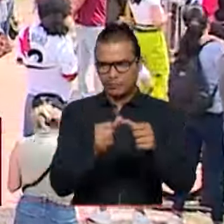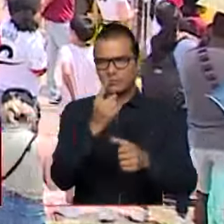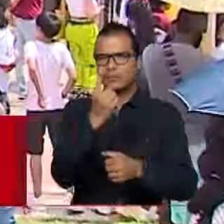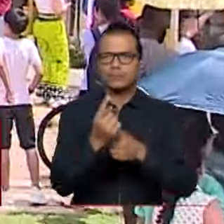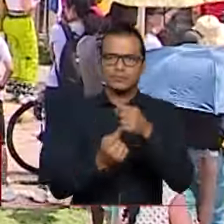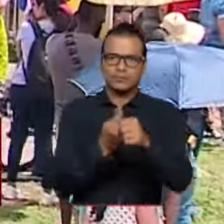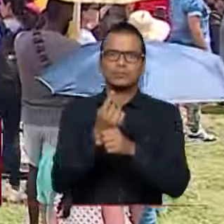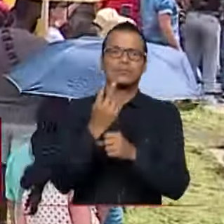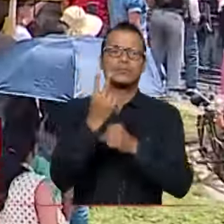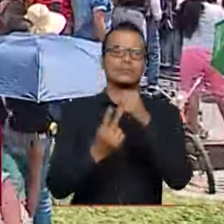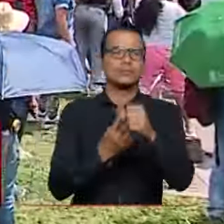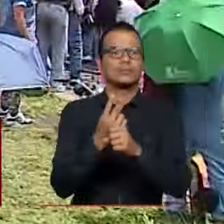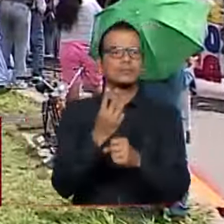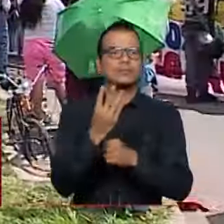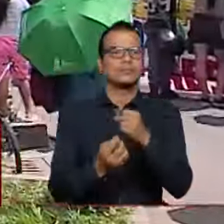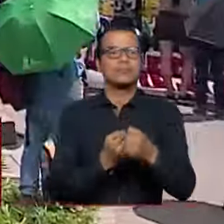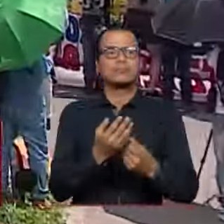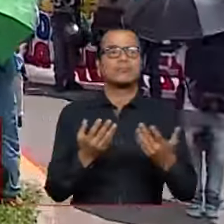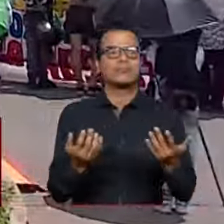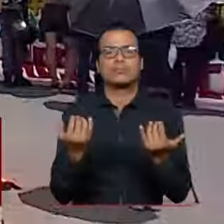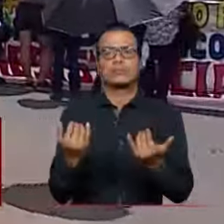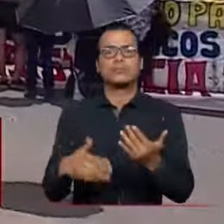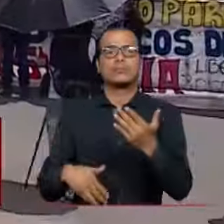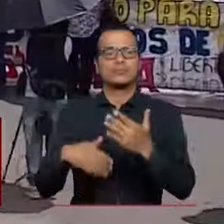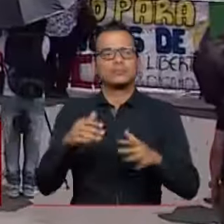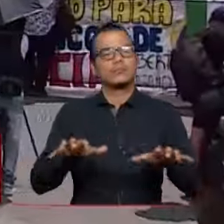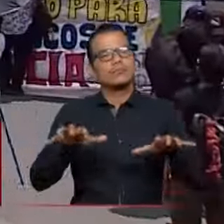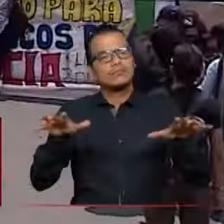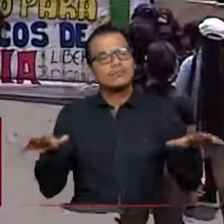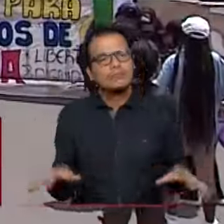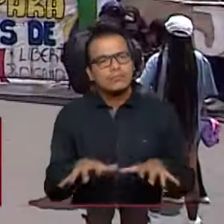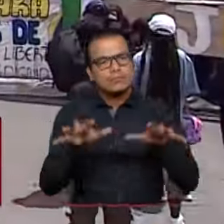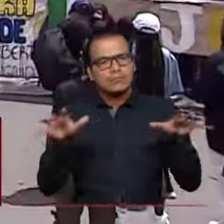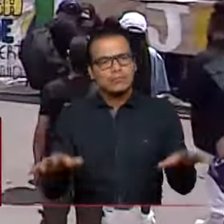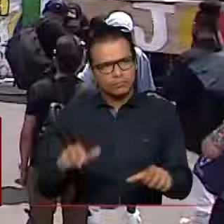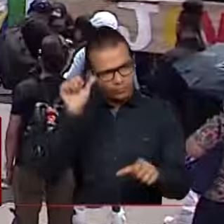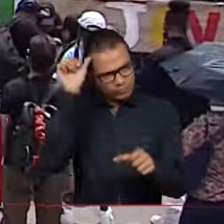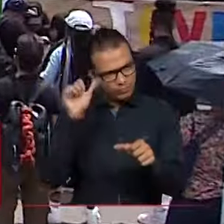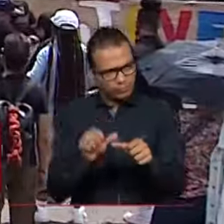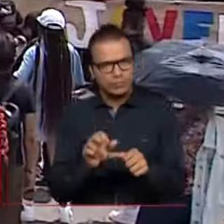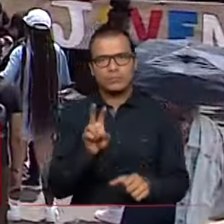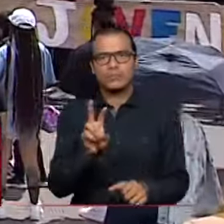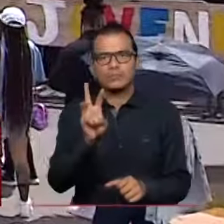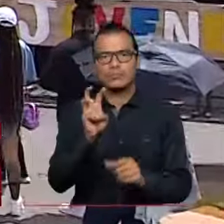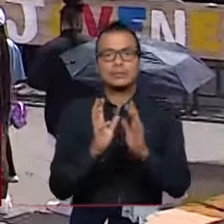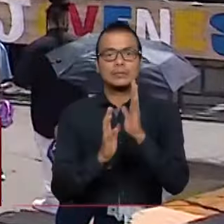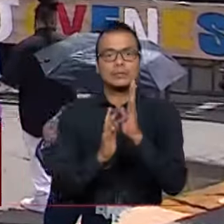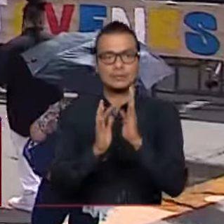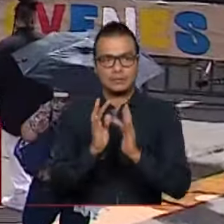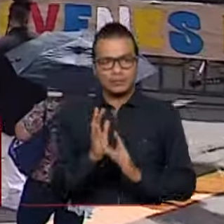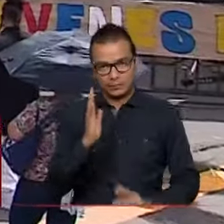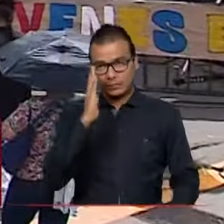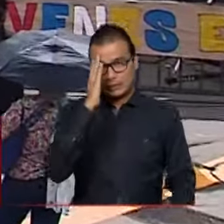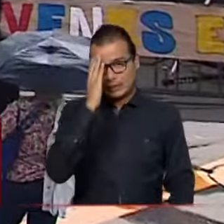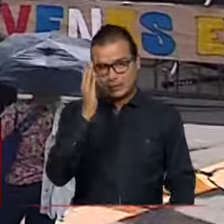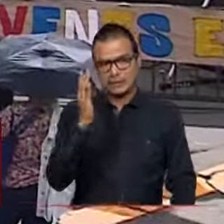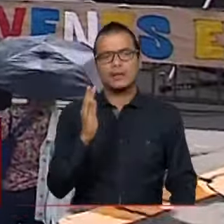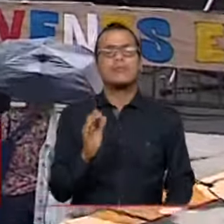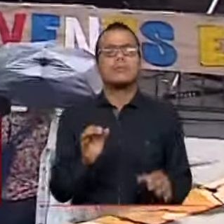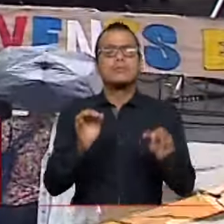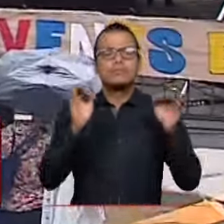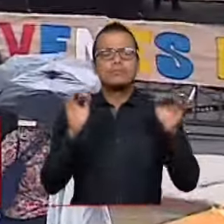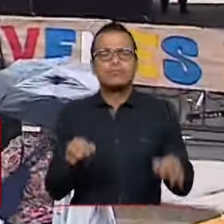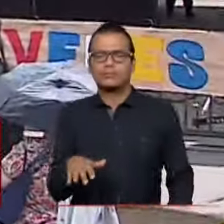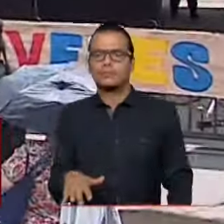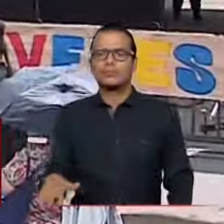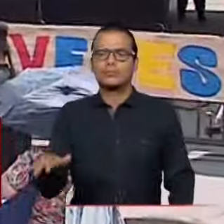una presentación musical que dio apertura oficial a estos actos conmemorativos del 28 de abril. Y hay que decir algo, es que este lugar